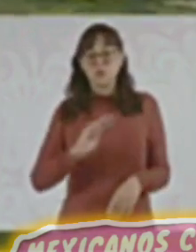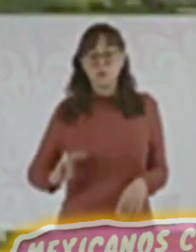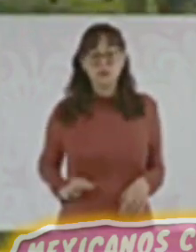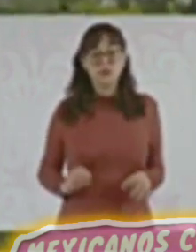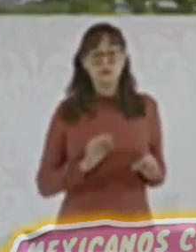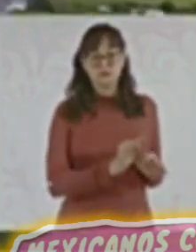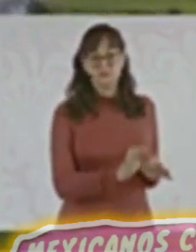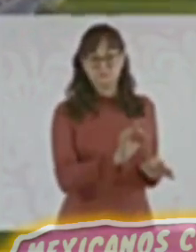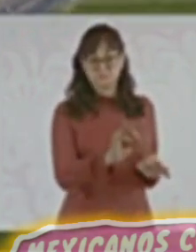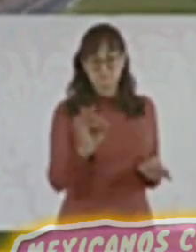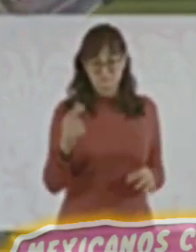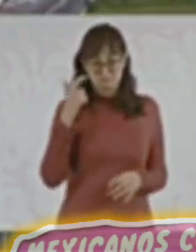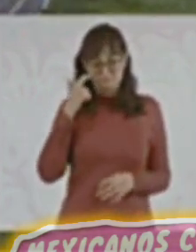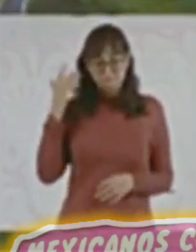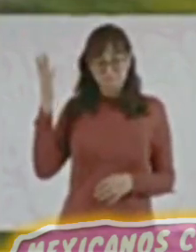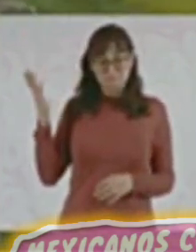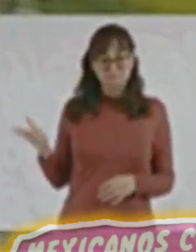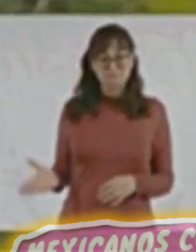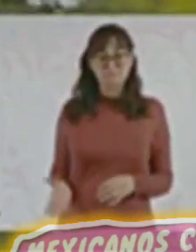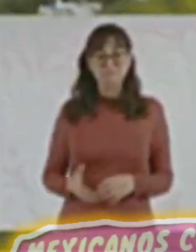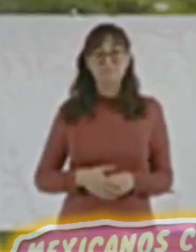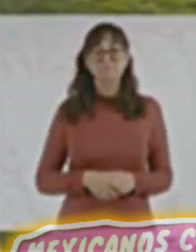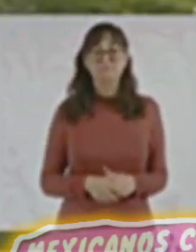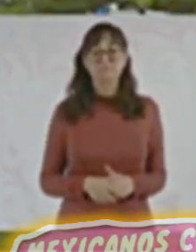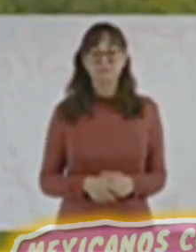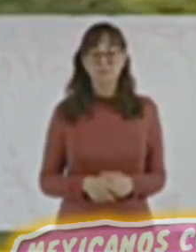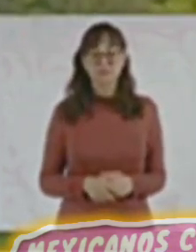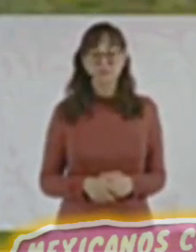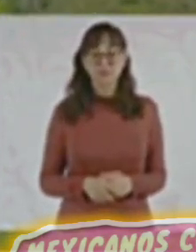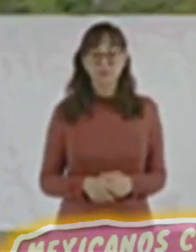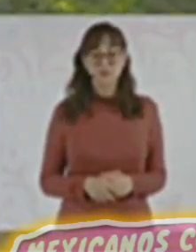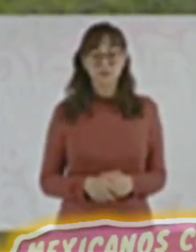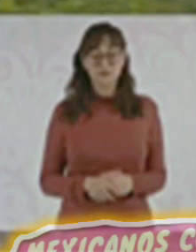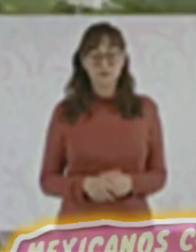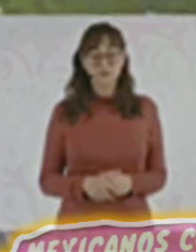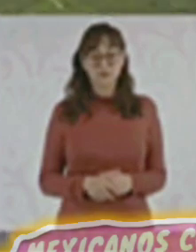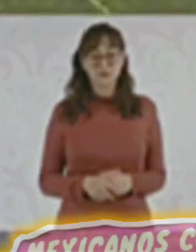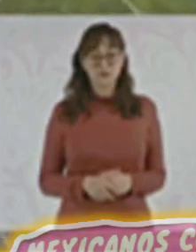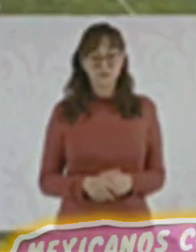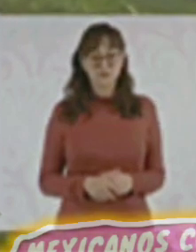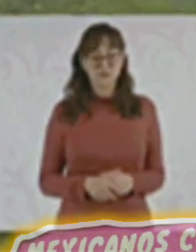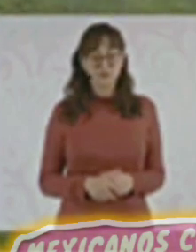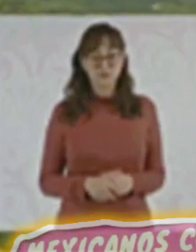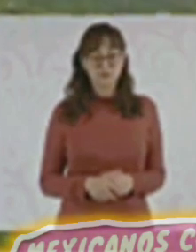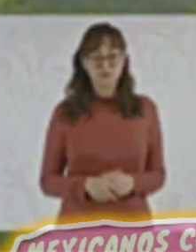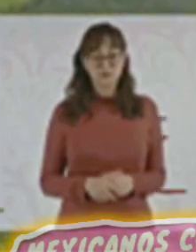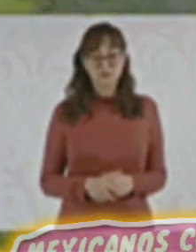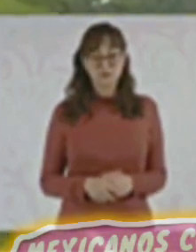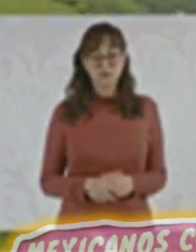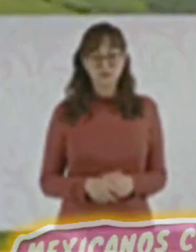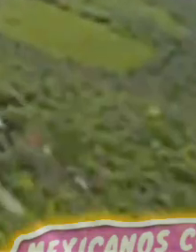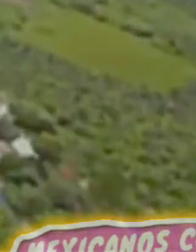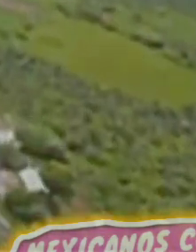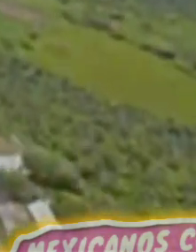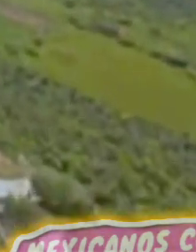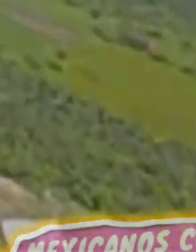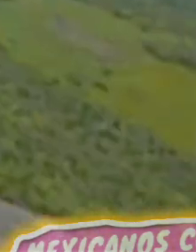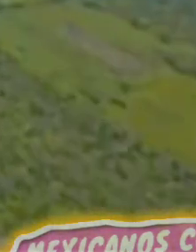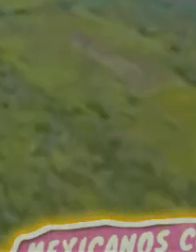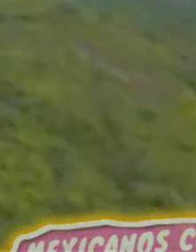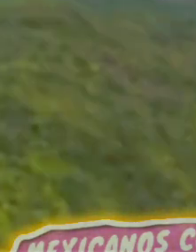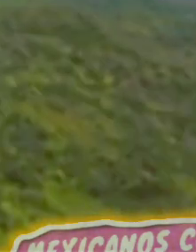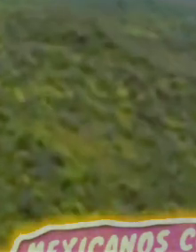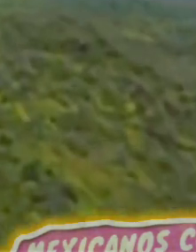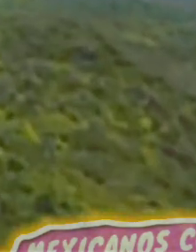Los Ángeles, Atotonilco el Grande y Mexicuán. Esto principalmente es la ampliación, la